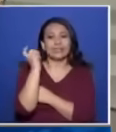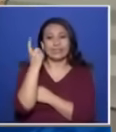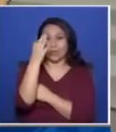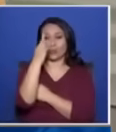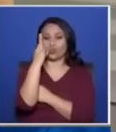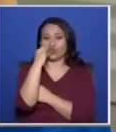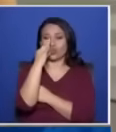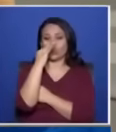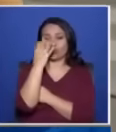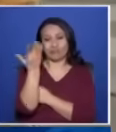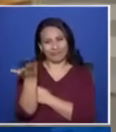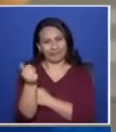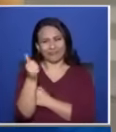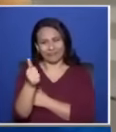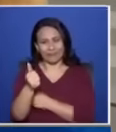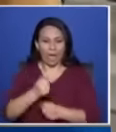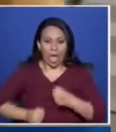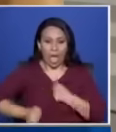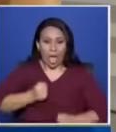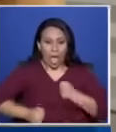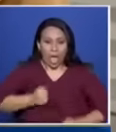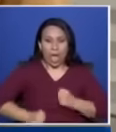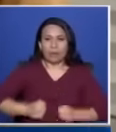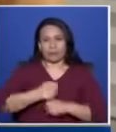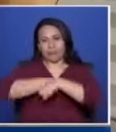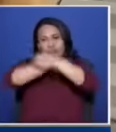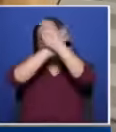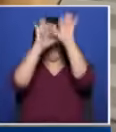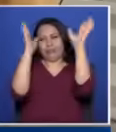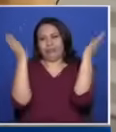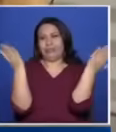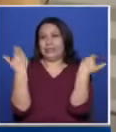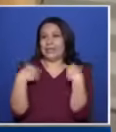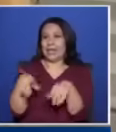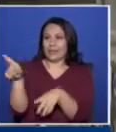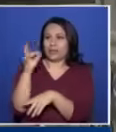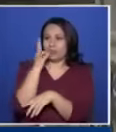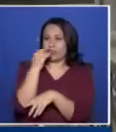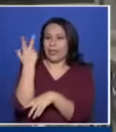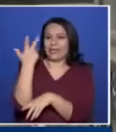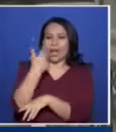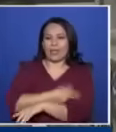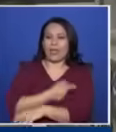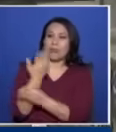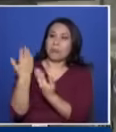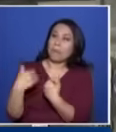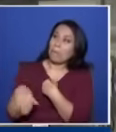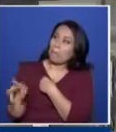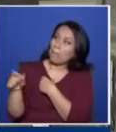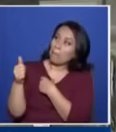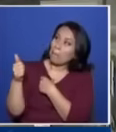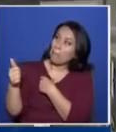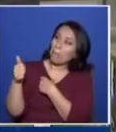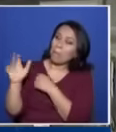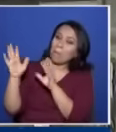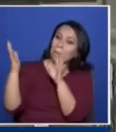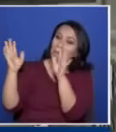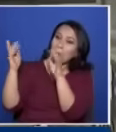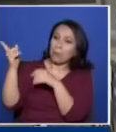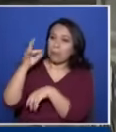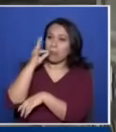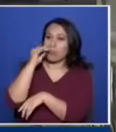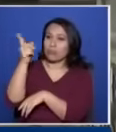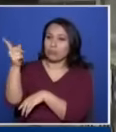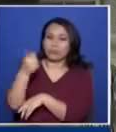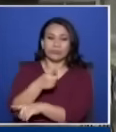para todos. Claro, hay que pasar corriendo también aquí. Esta mañana ya gente. Está ya día 3 días, pero ahorita ya han venido los. Ahí